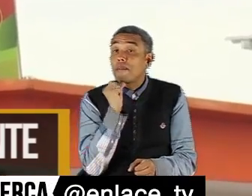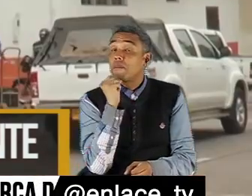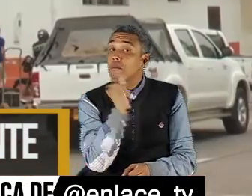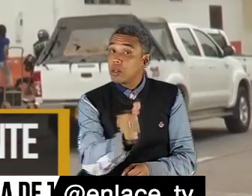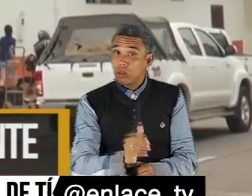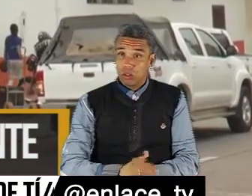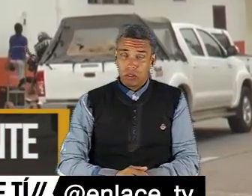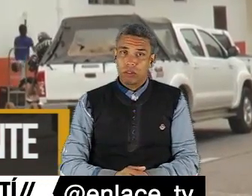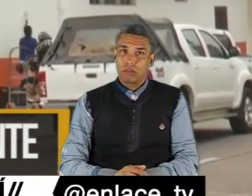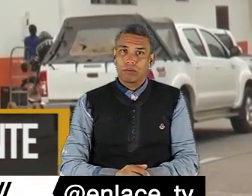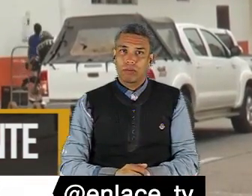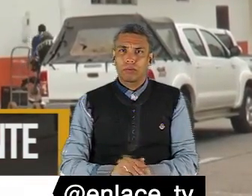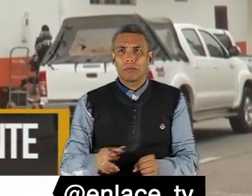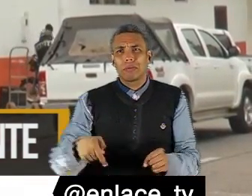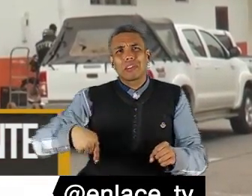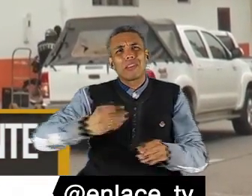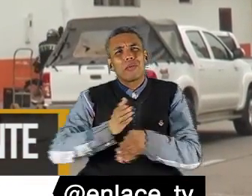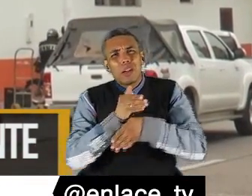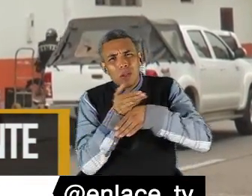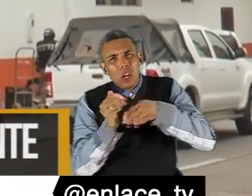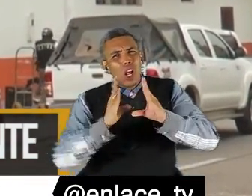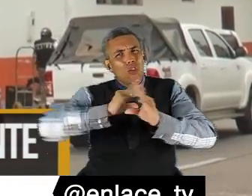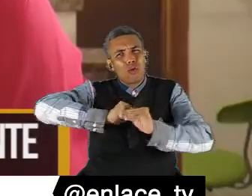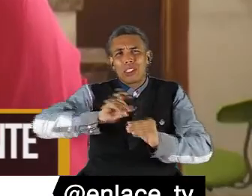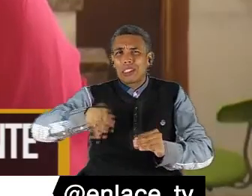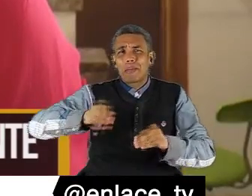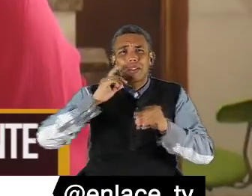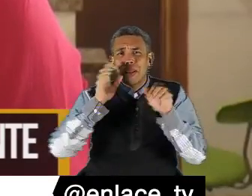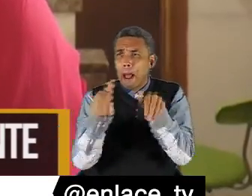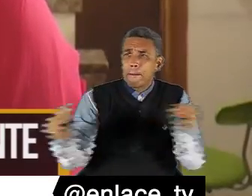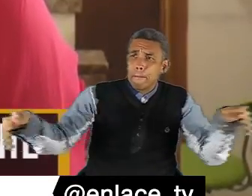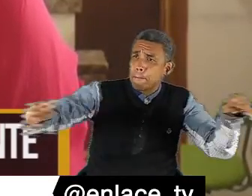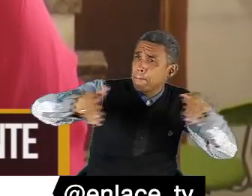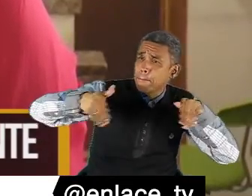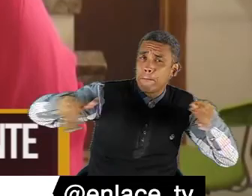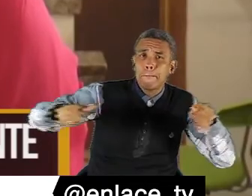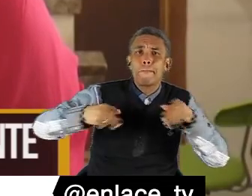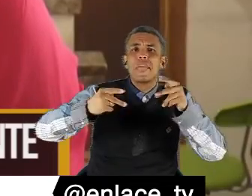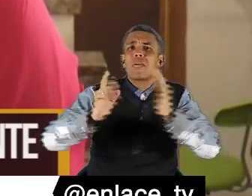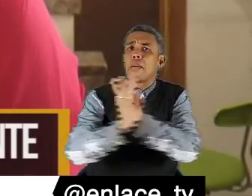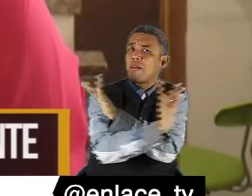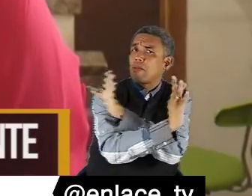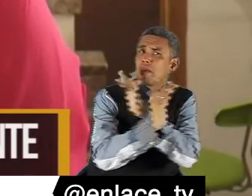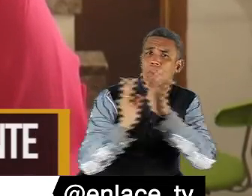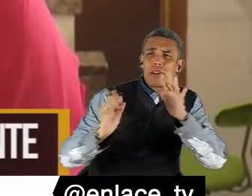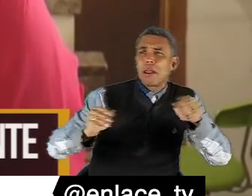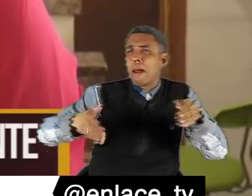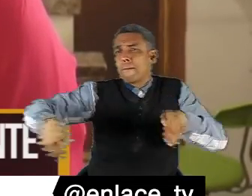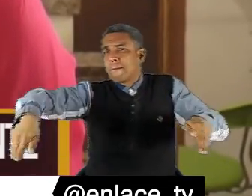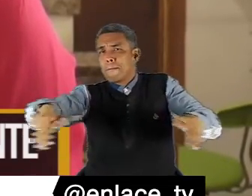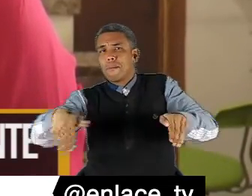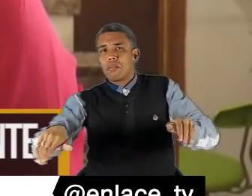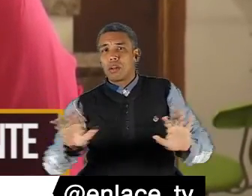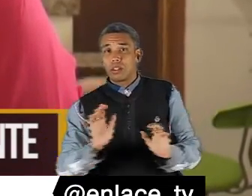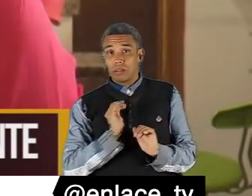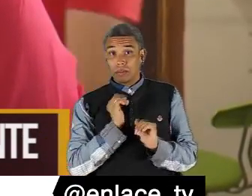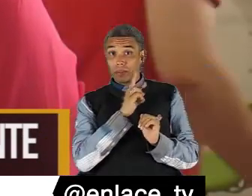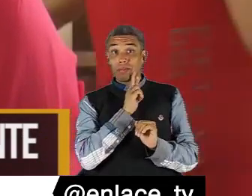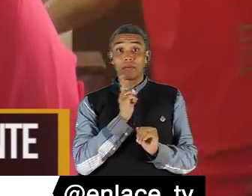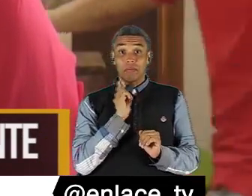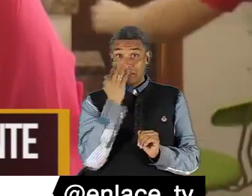el lugar se torna desolado, facilitando así el accionar de los delincuentes. Desde hace más o menos dos meses que cerraron el billar que queda al frente del